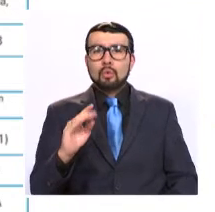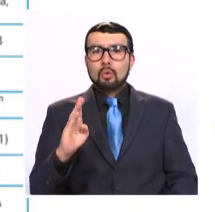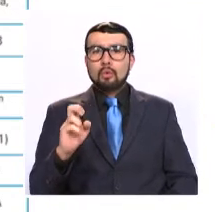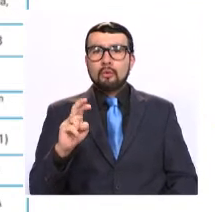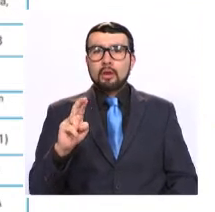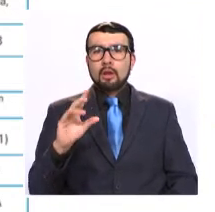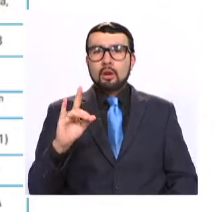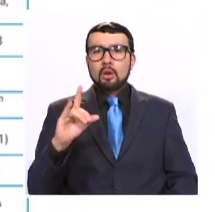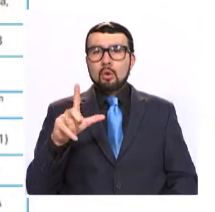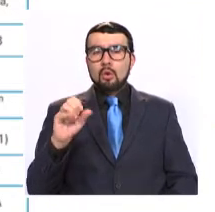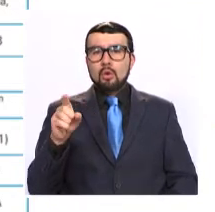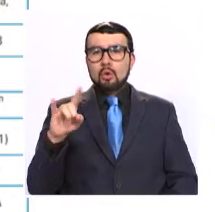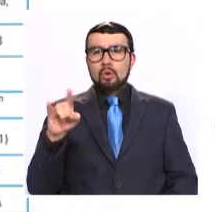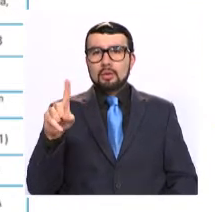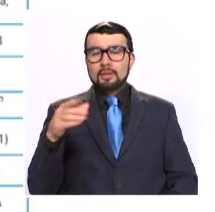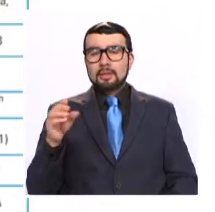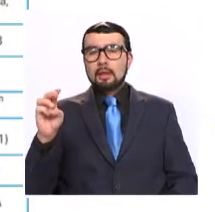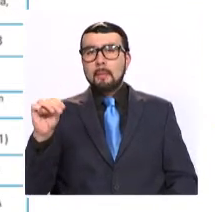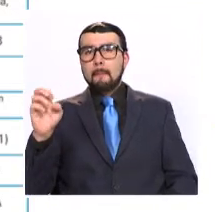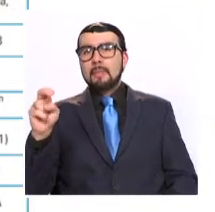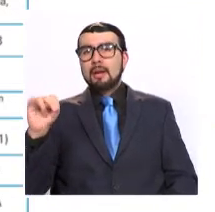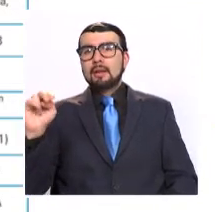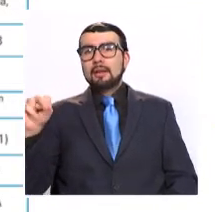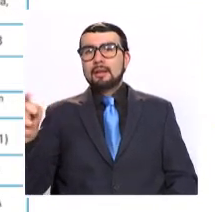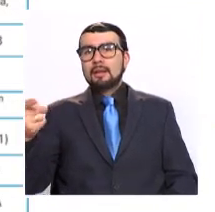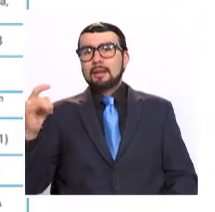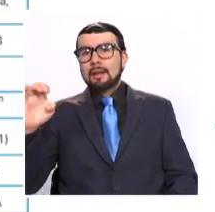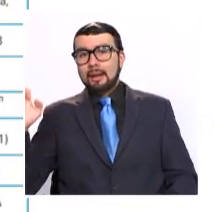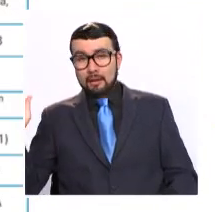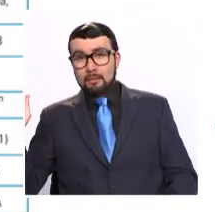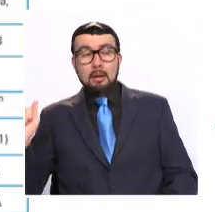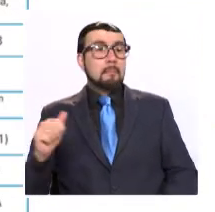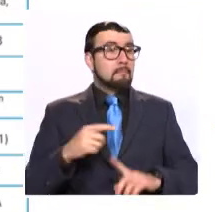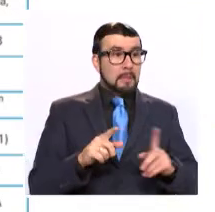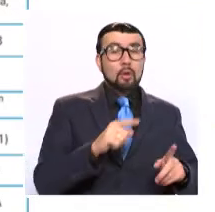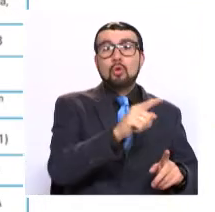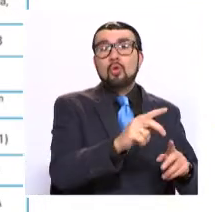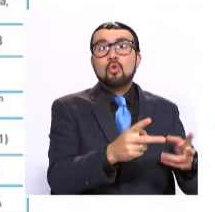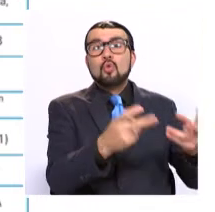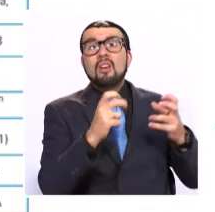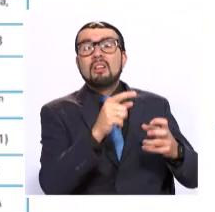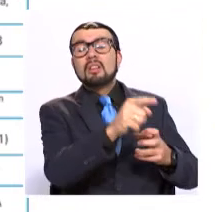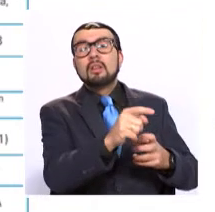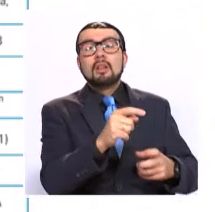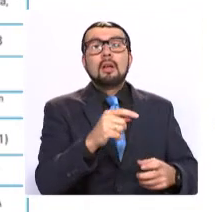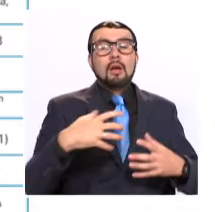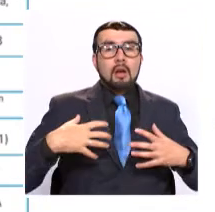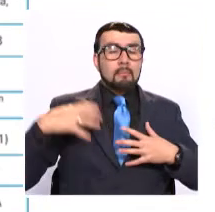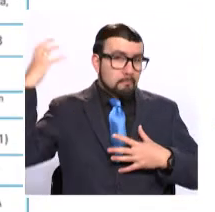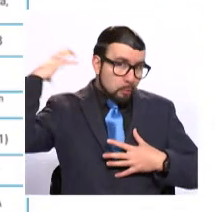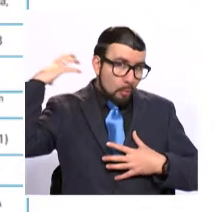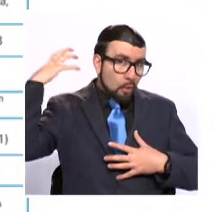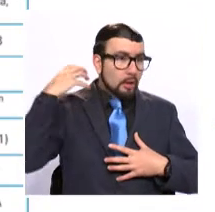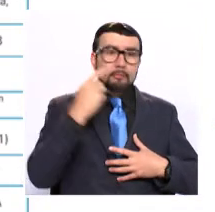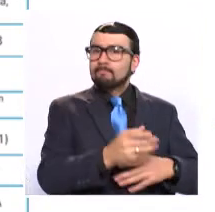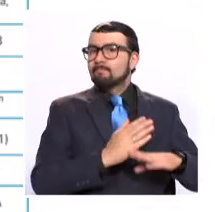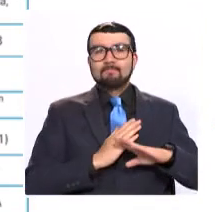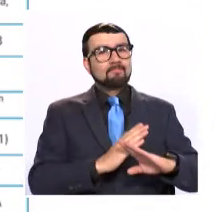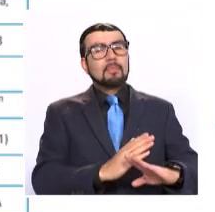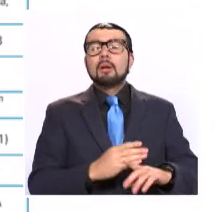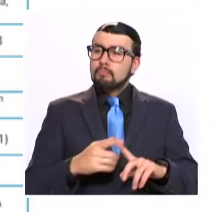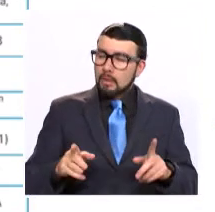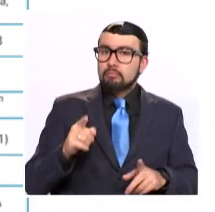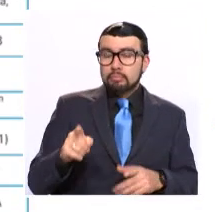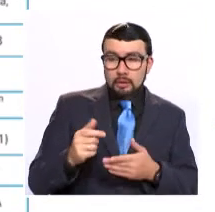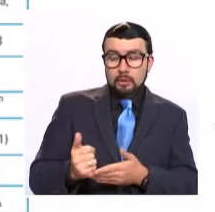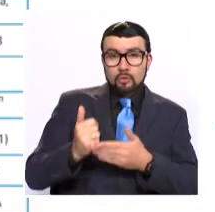enfermedad reemergente que es la tuberculosis pulmonar, pero esta vacuna nos protege contra tuberculosis meningia. Y hay otras vacunas que tenemos como esquemas primarios en